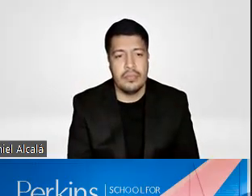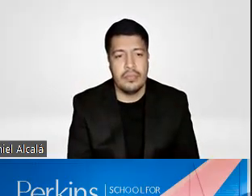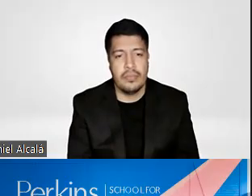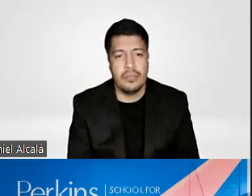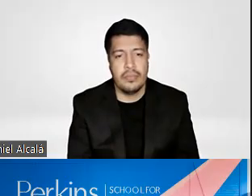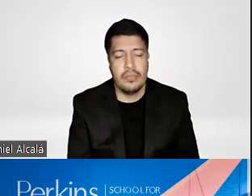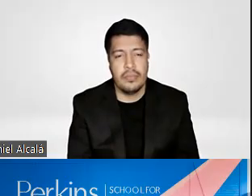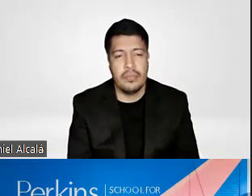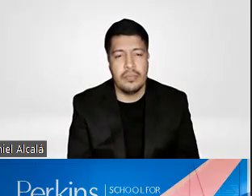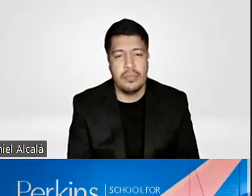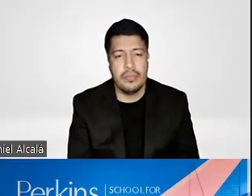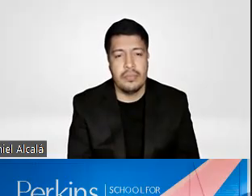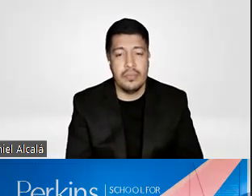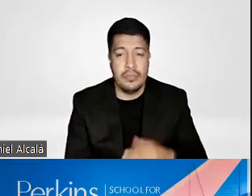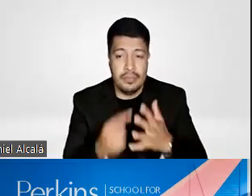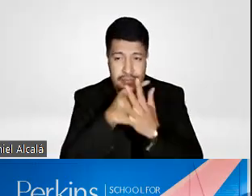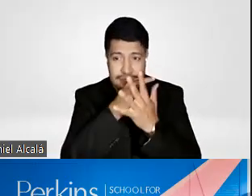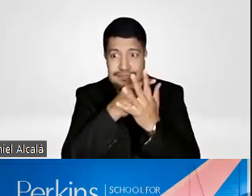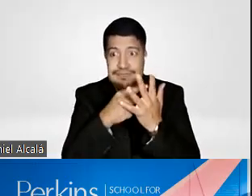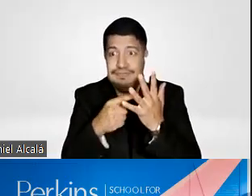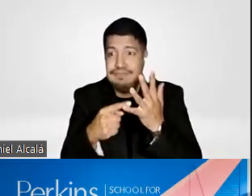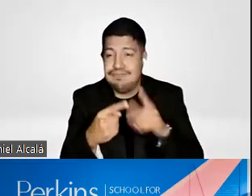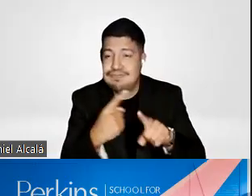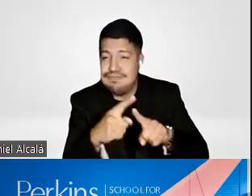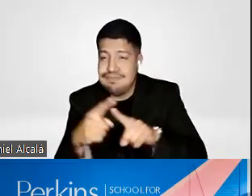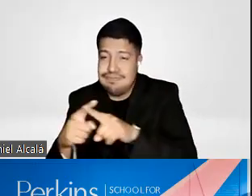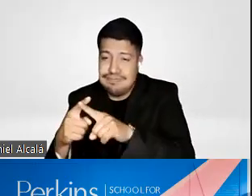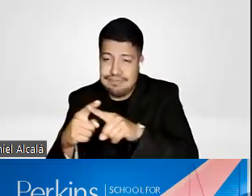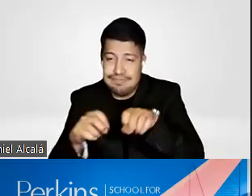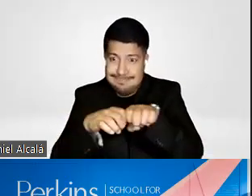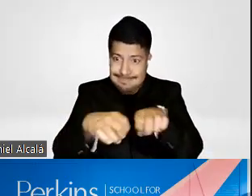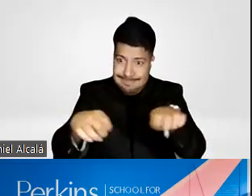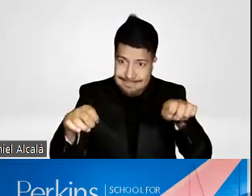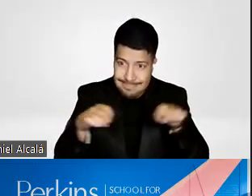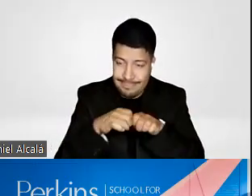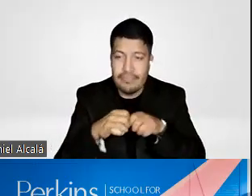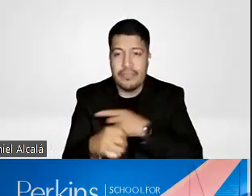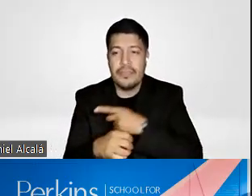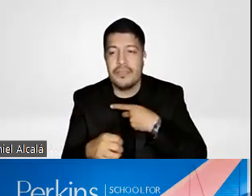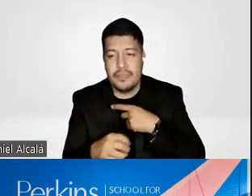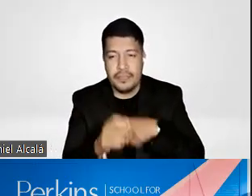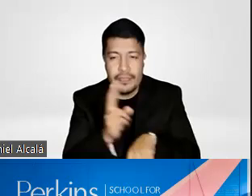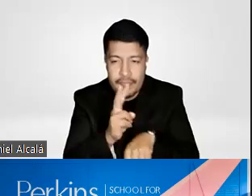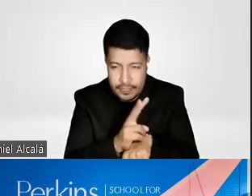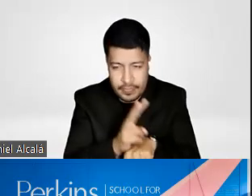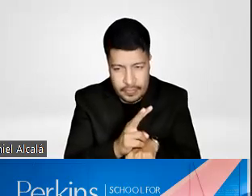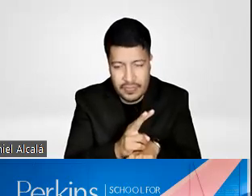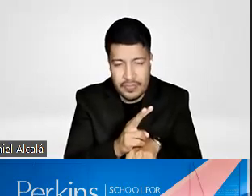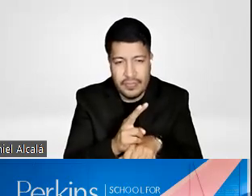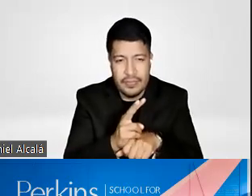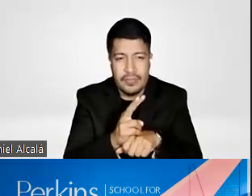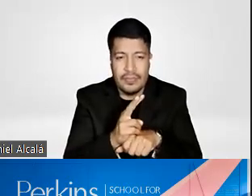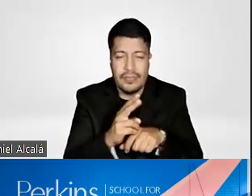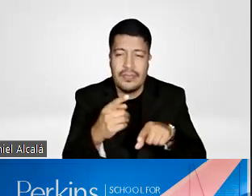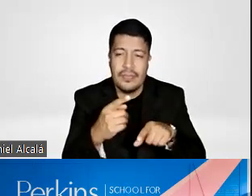este seguimiento, sino un equipo multidisciplinario. ¿Por qué? Porque el desarrollo psicomotor pues abarca varias áreas de la